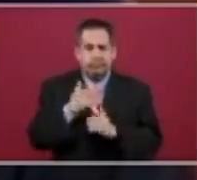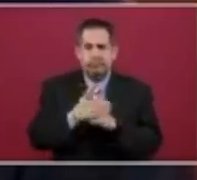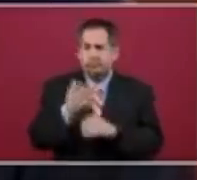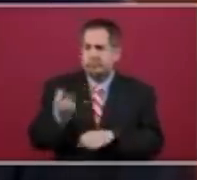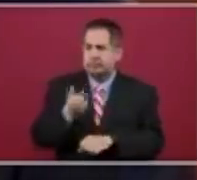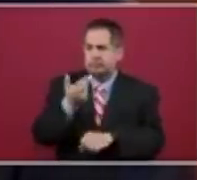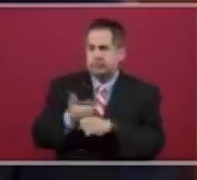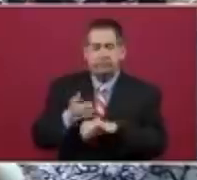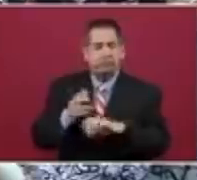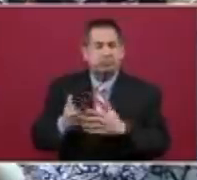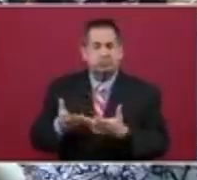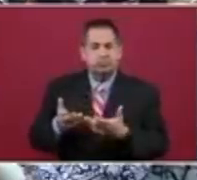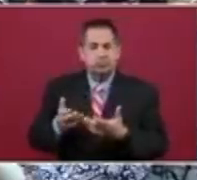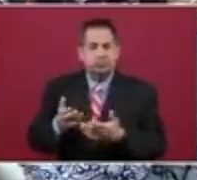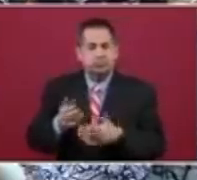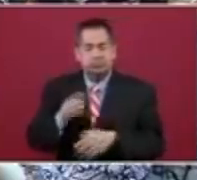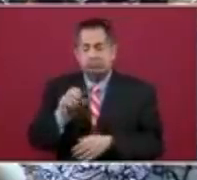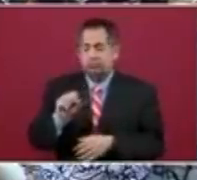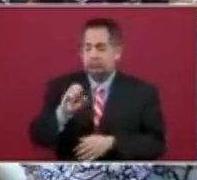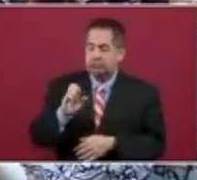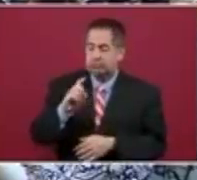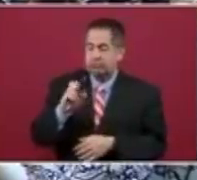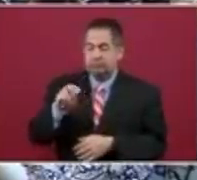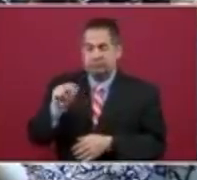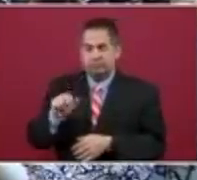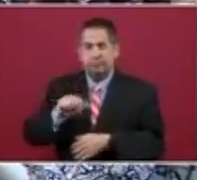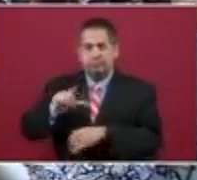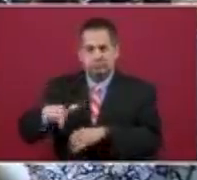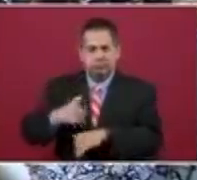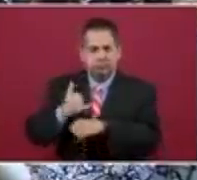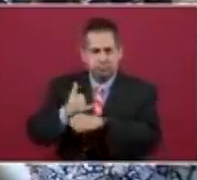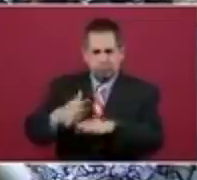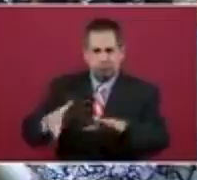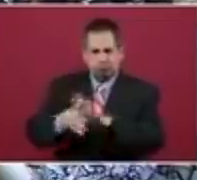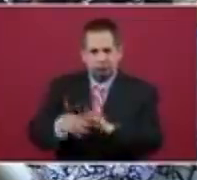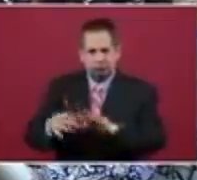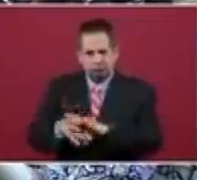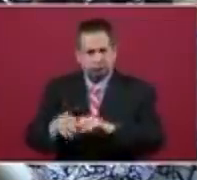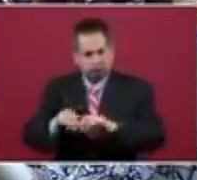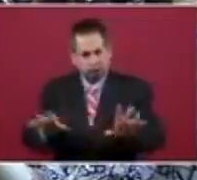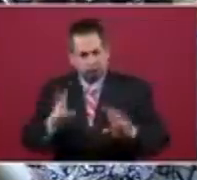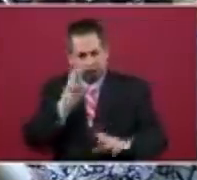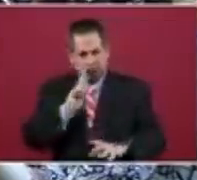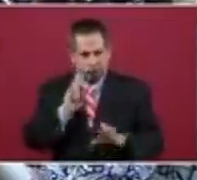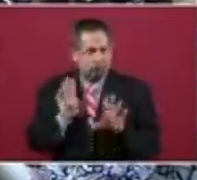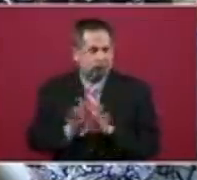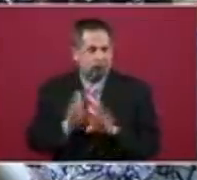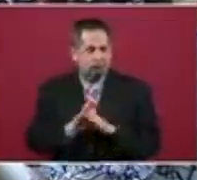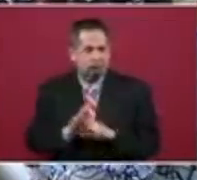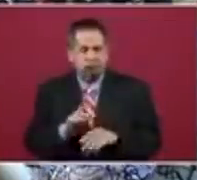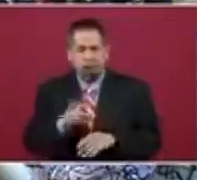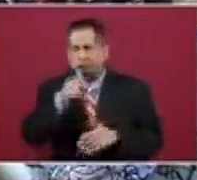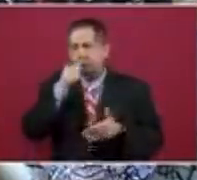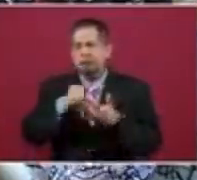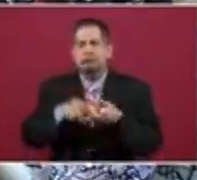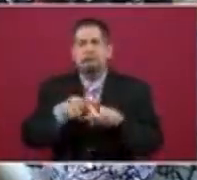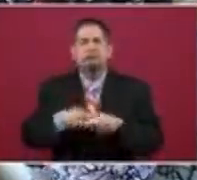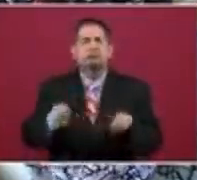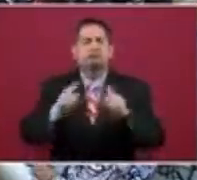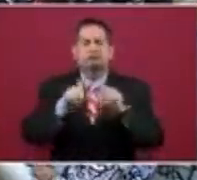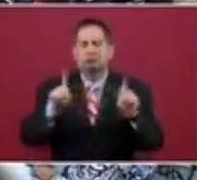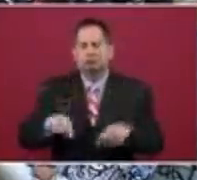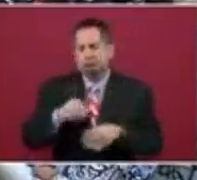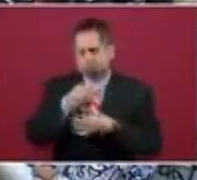Secretaría de la Defensa les informa sobre esto con comunicación. Pero